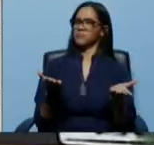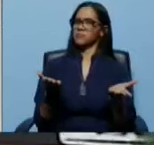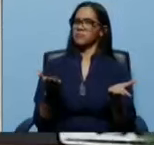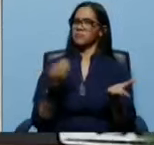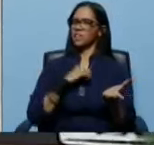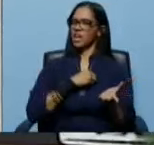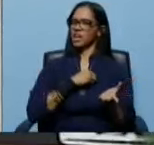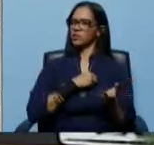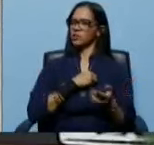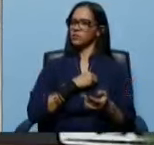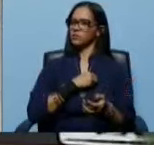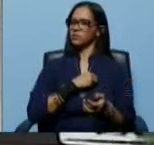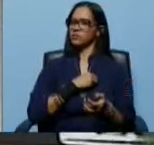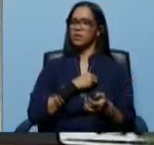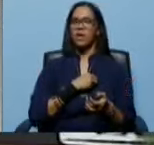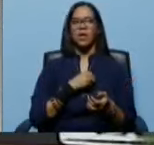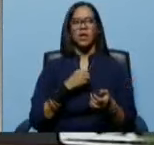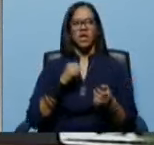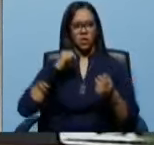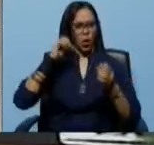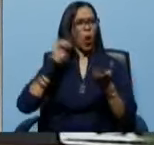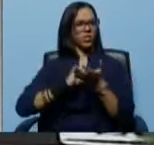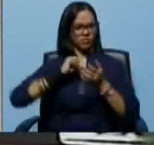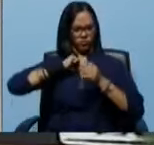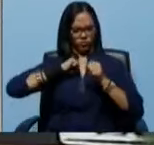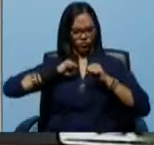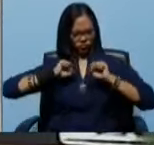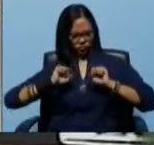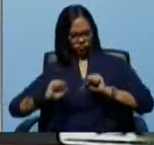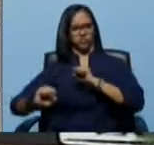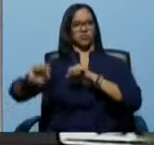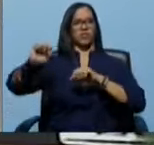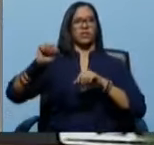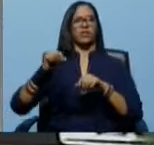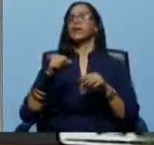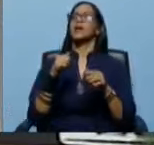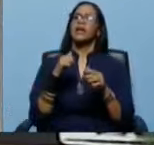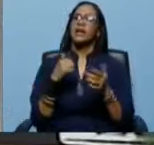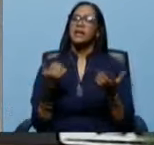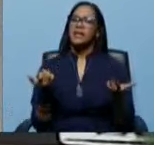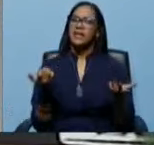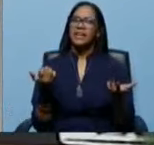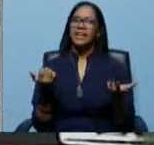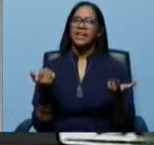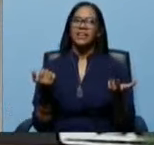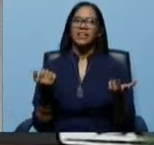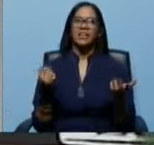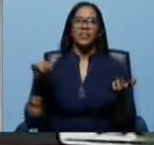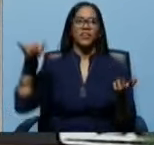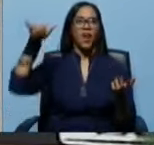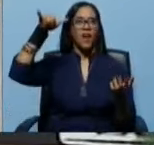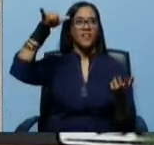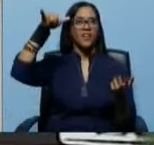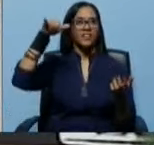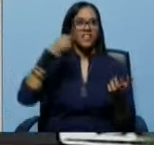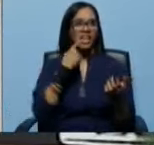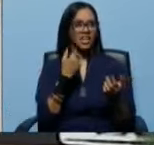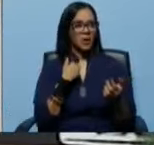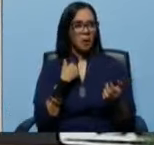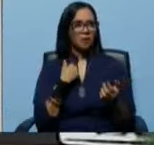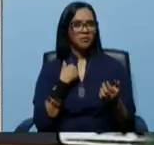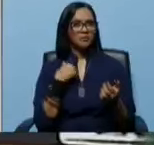¿Qué es esto? Y escucho otro, ¡bum! Y Dios mío, llegaron los aviones, ¿no? ¿Qué dije